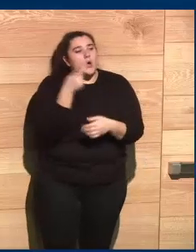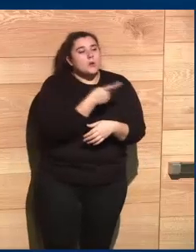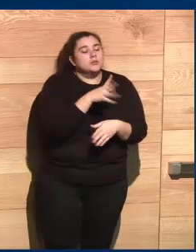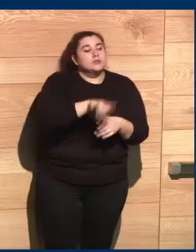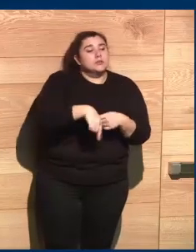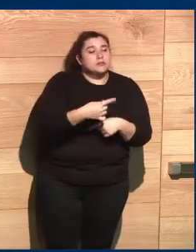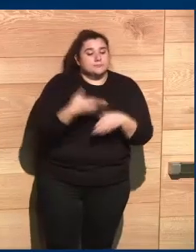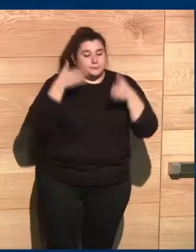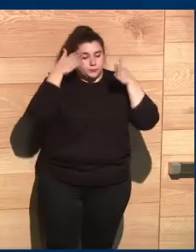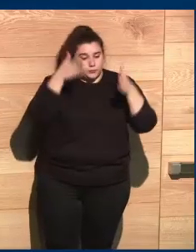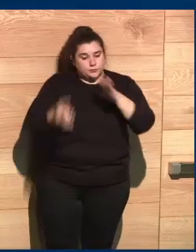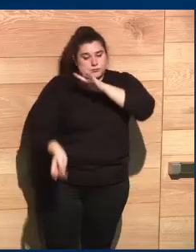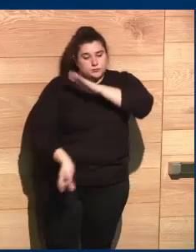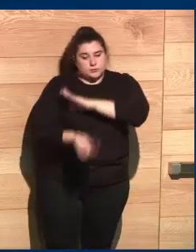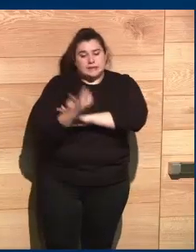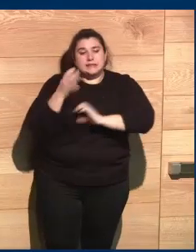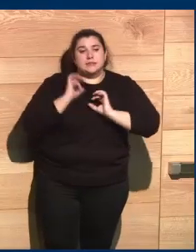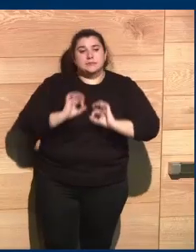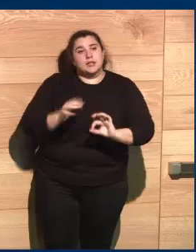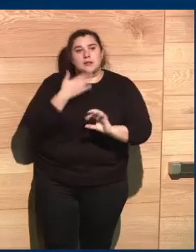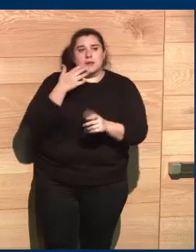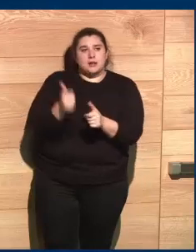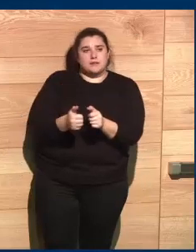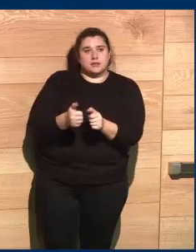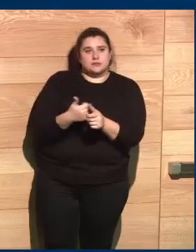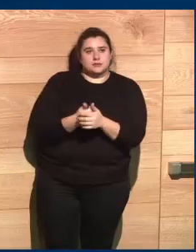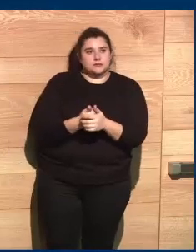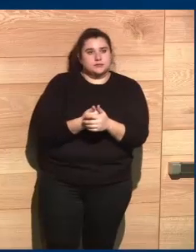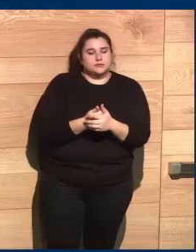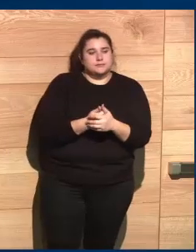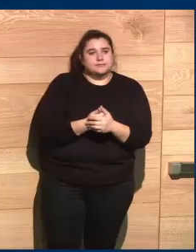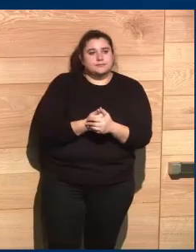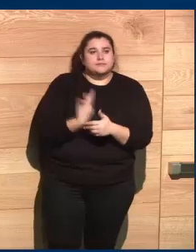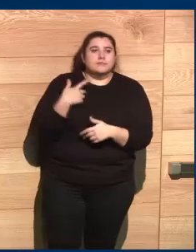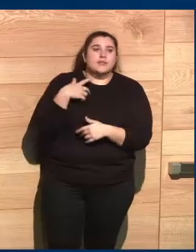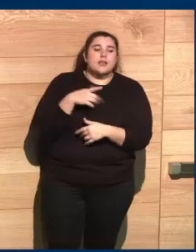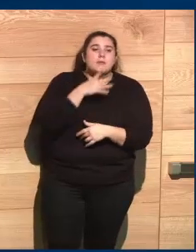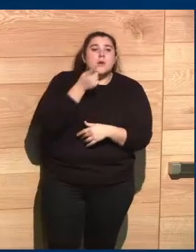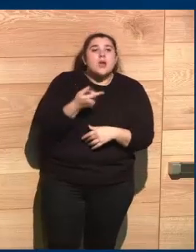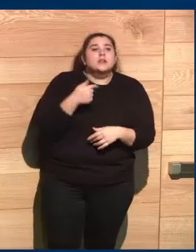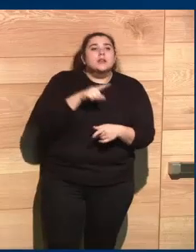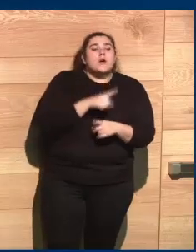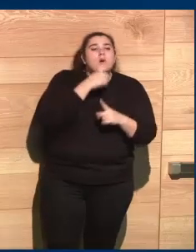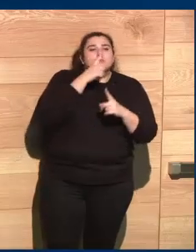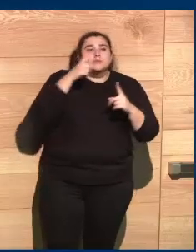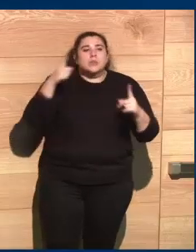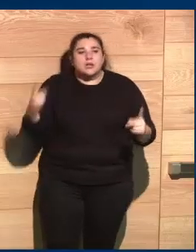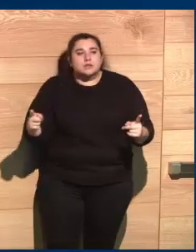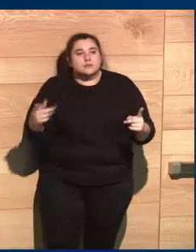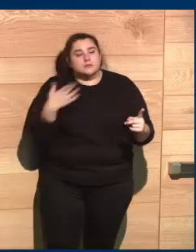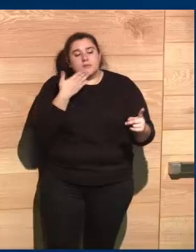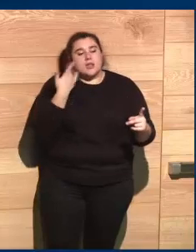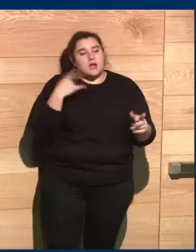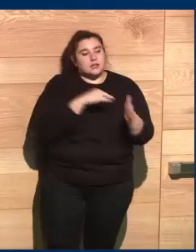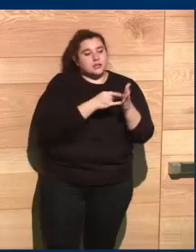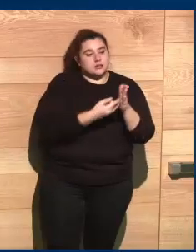que iba a tener esa función, eliminándola de los otros dos apartados. Y por eso tardó un año en poner este